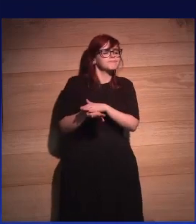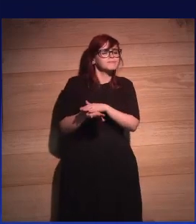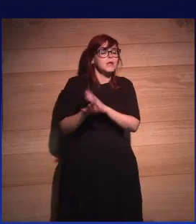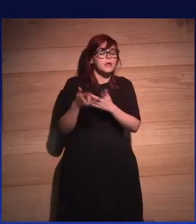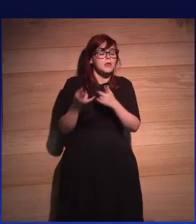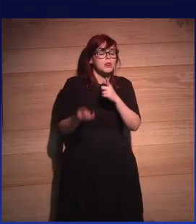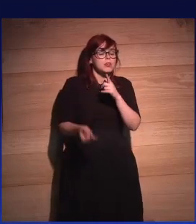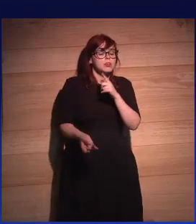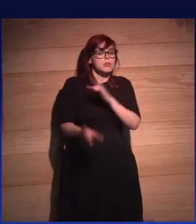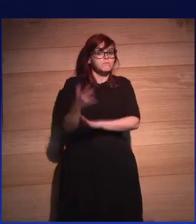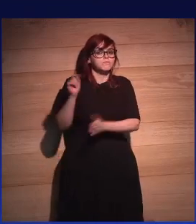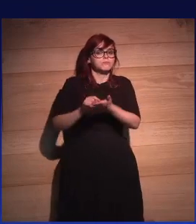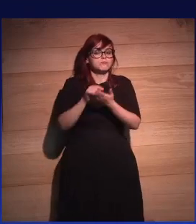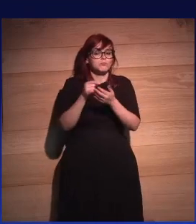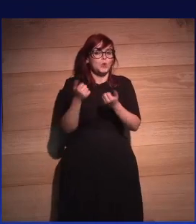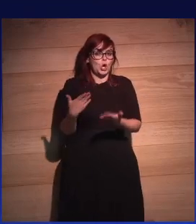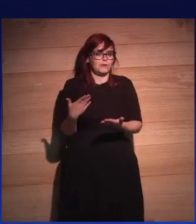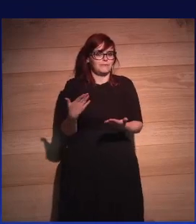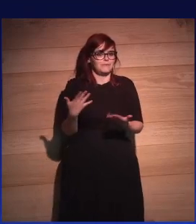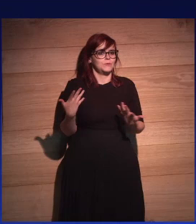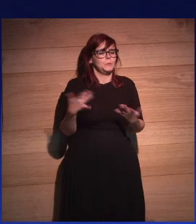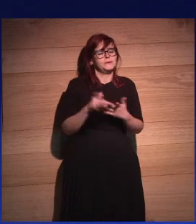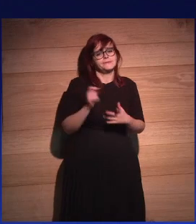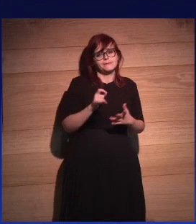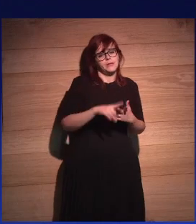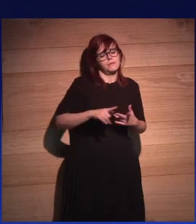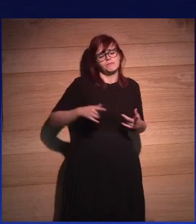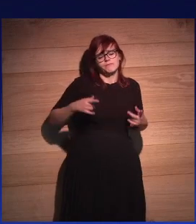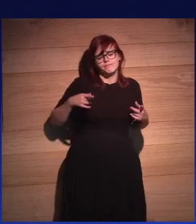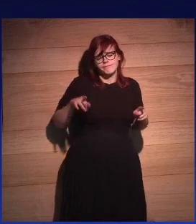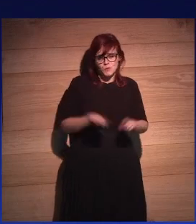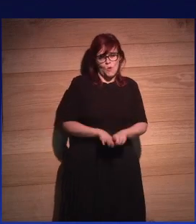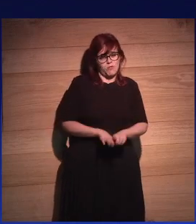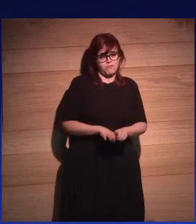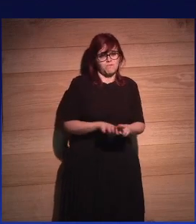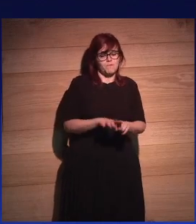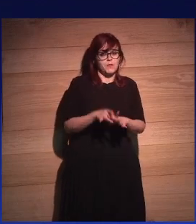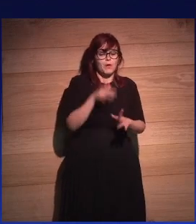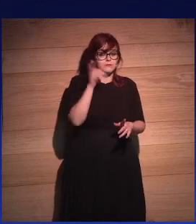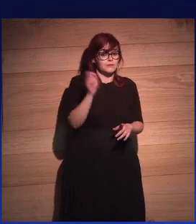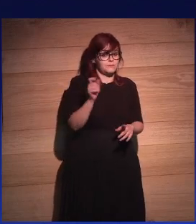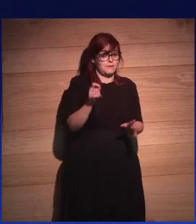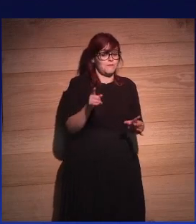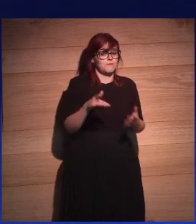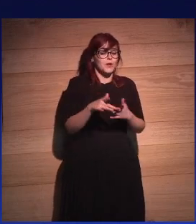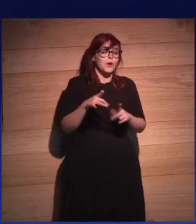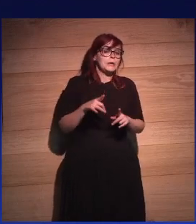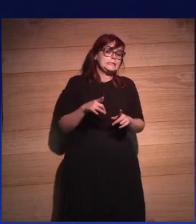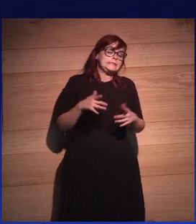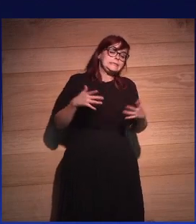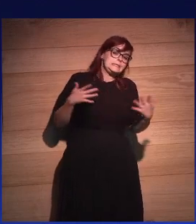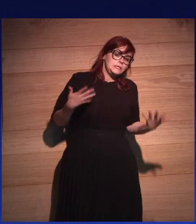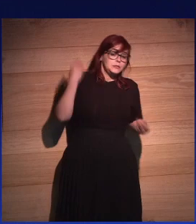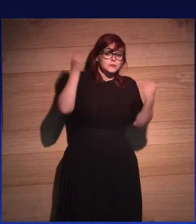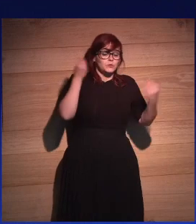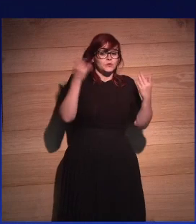¿no? Y pasa de forma bastante frecuente. Entonces, este tipo de cosas yo creo